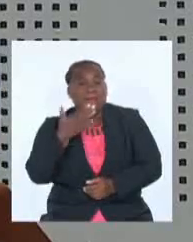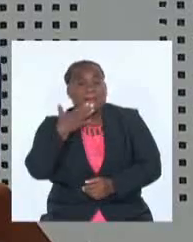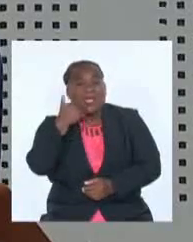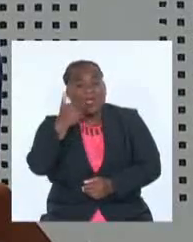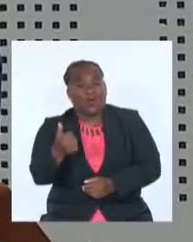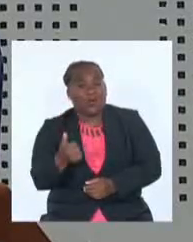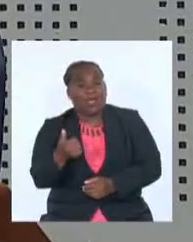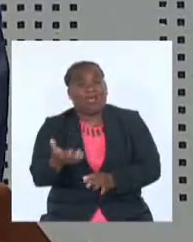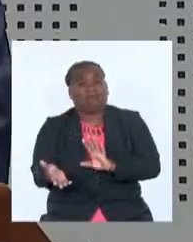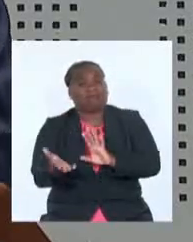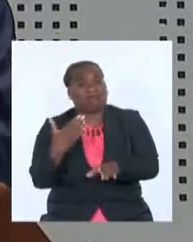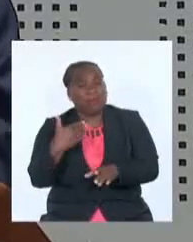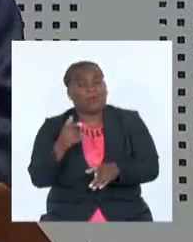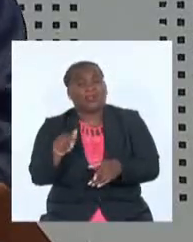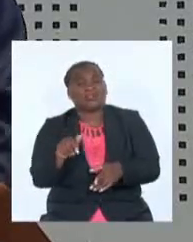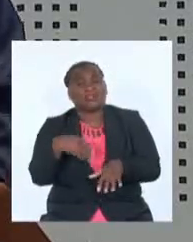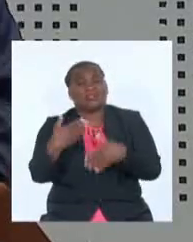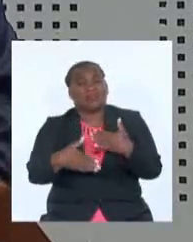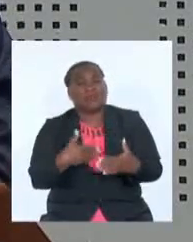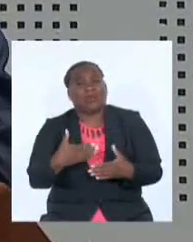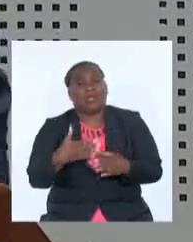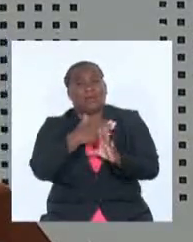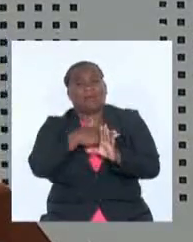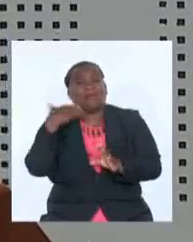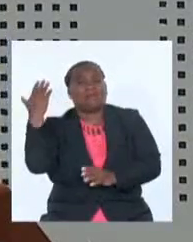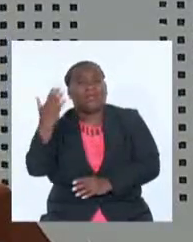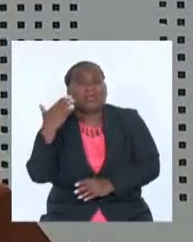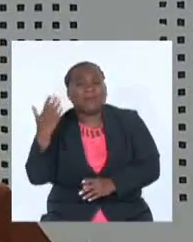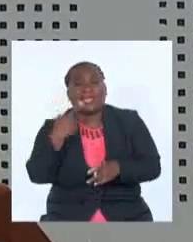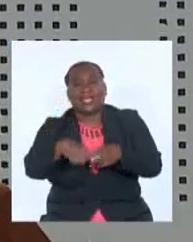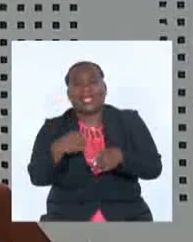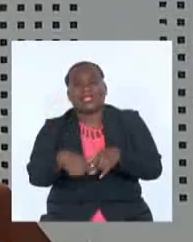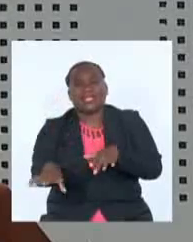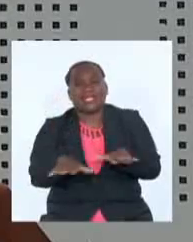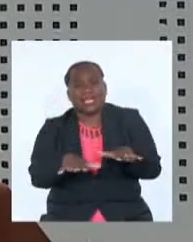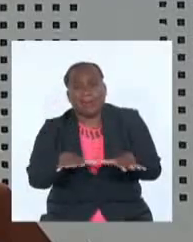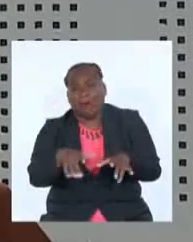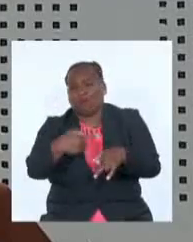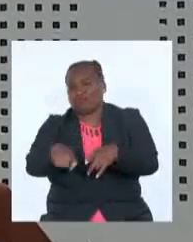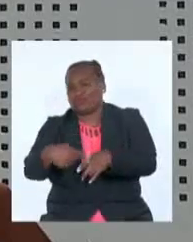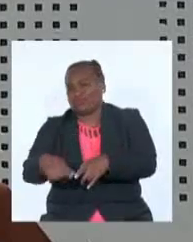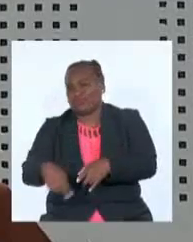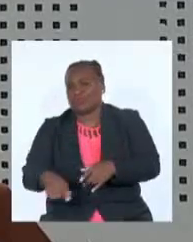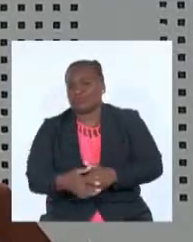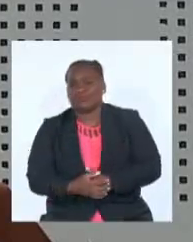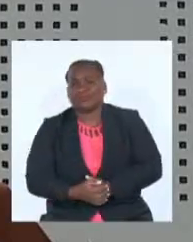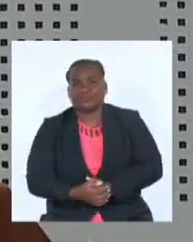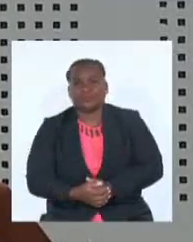de los fenómenos naturales. Muchas gracias a todos.